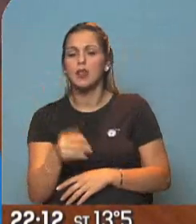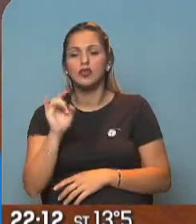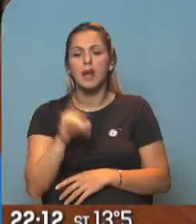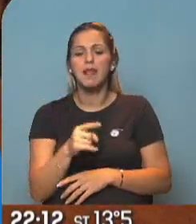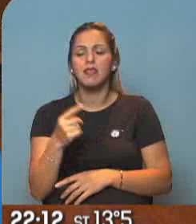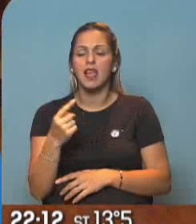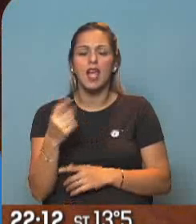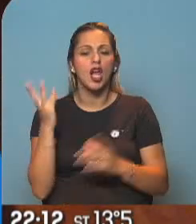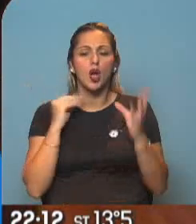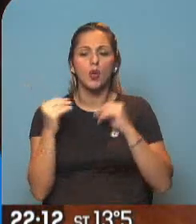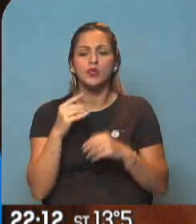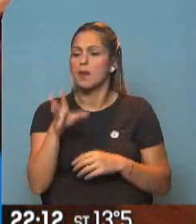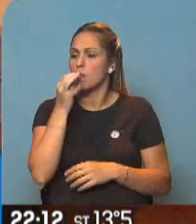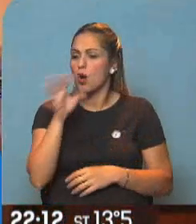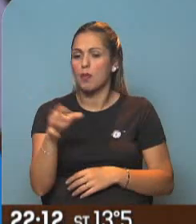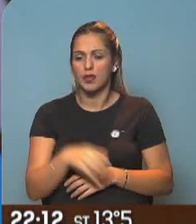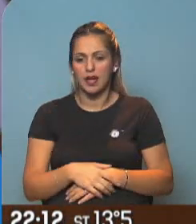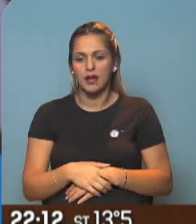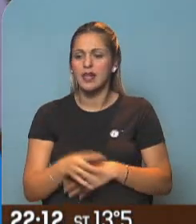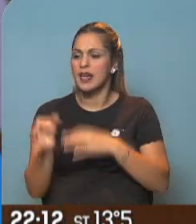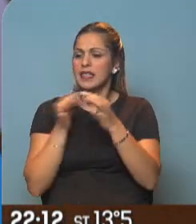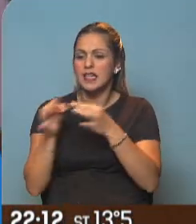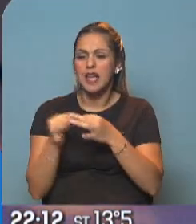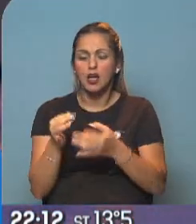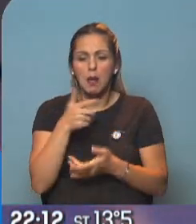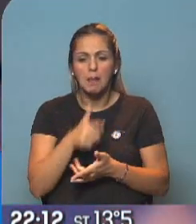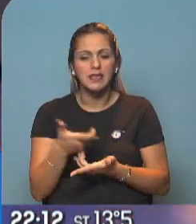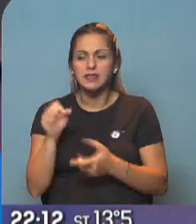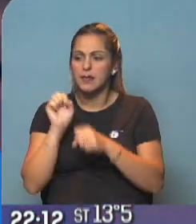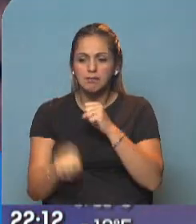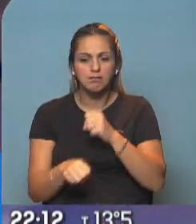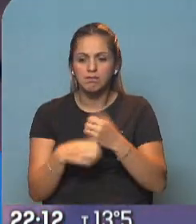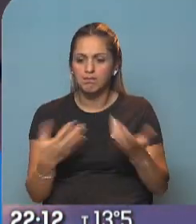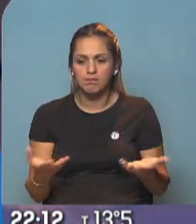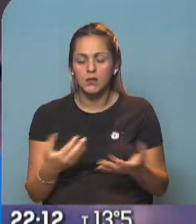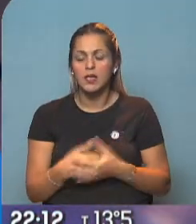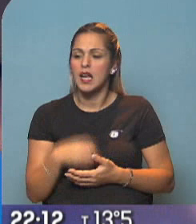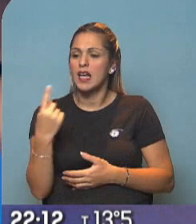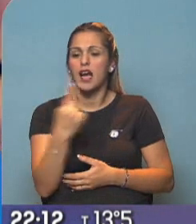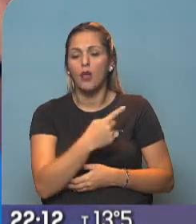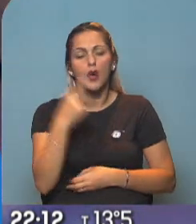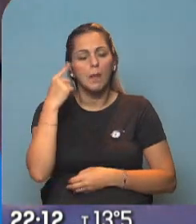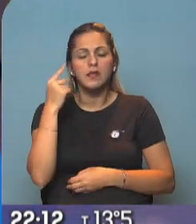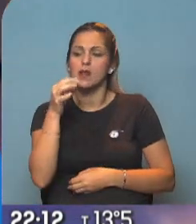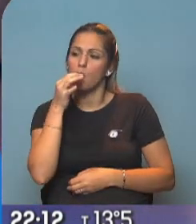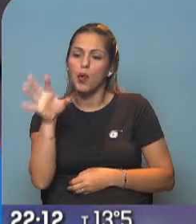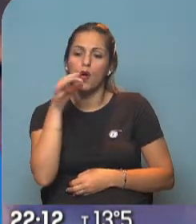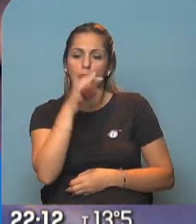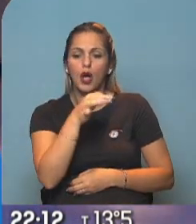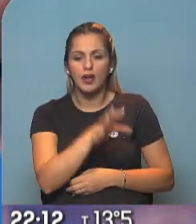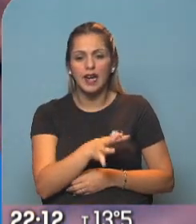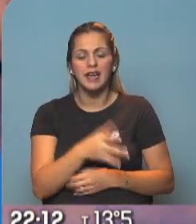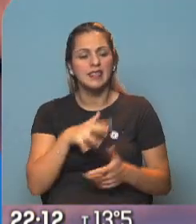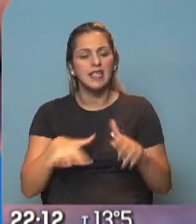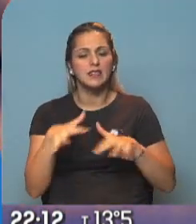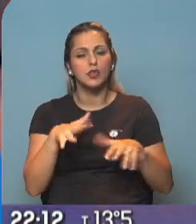quieren escuchar. La posibilidad del diálogo parece rota. Sí, cada uno escucha lo que quiere escuchar. Parte de esta situación un poco